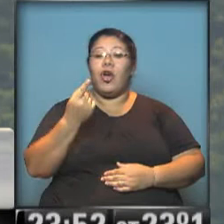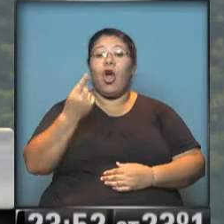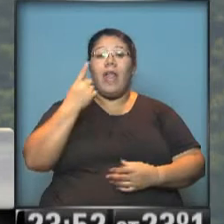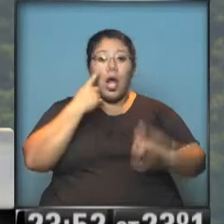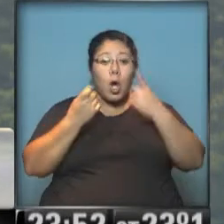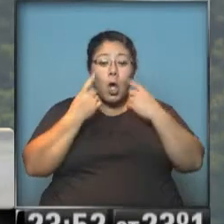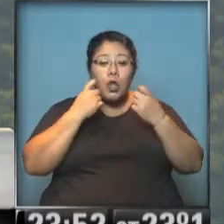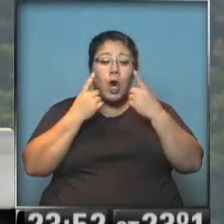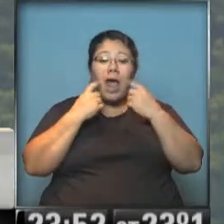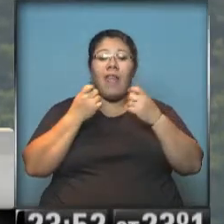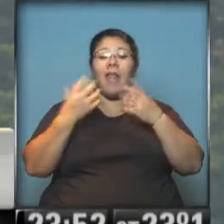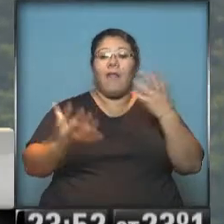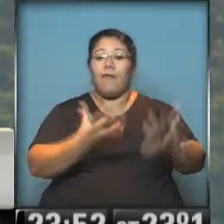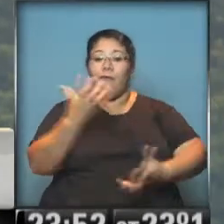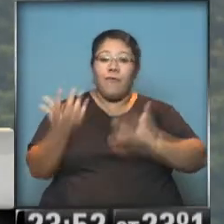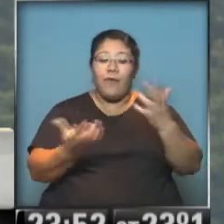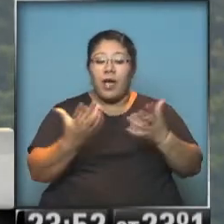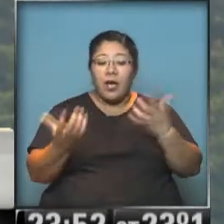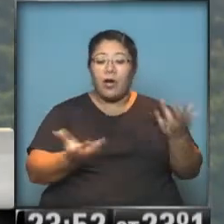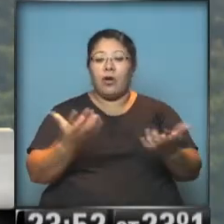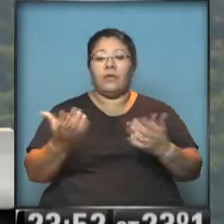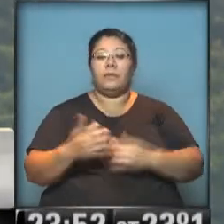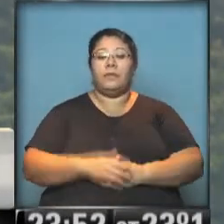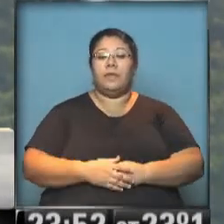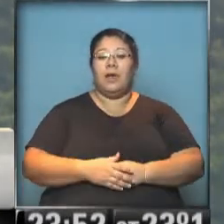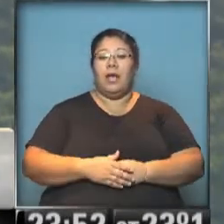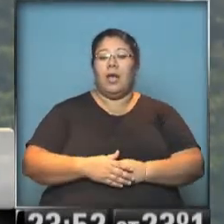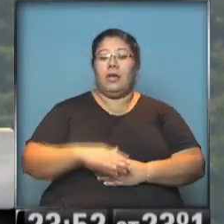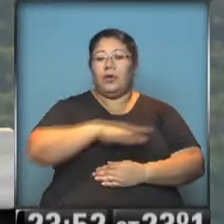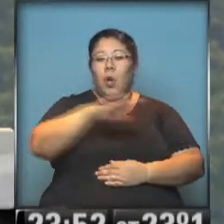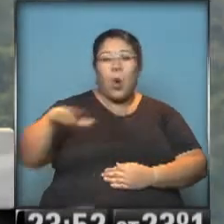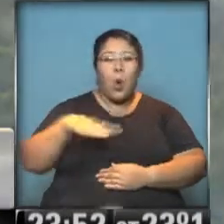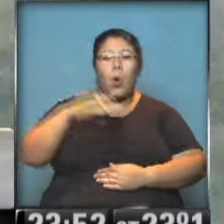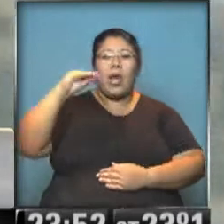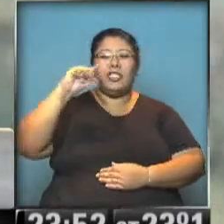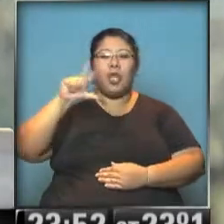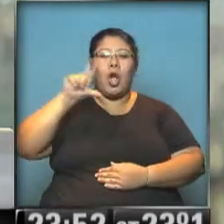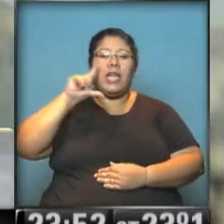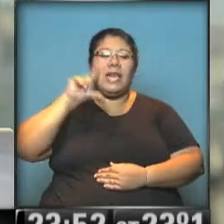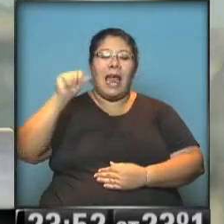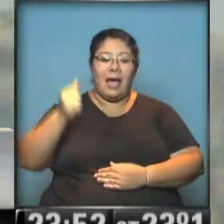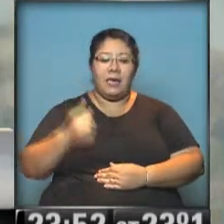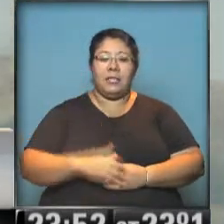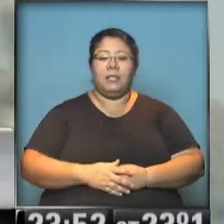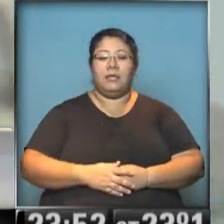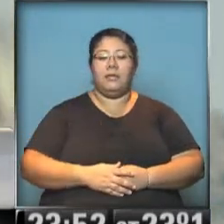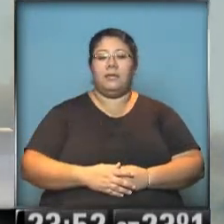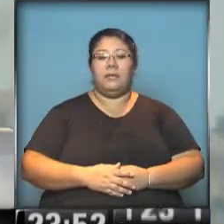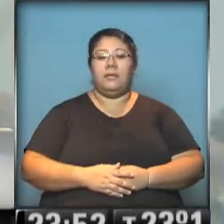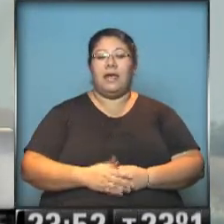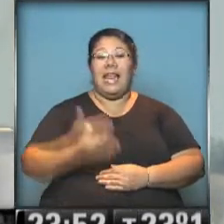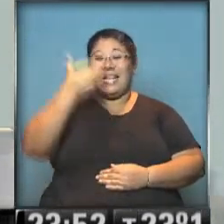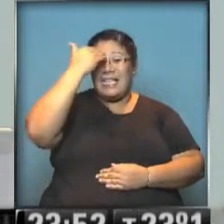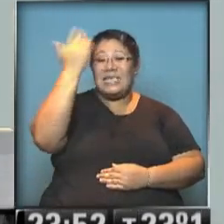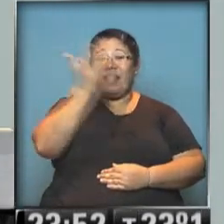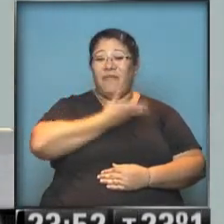primer paso para circunscribir las llamas en la zona próxima a Cholila, sobre el extremo noreste de la provincia, justamente donde el 15 de